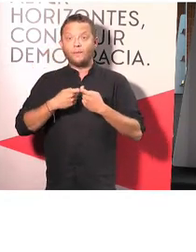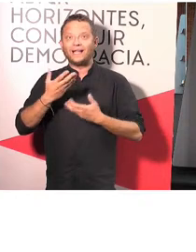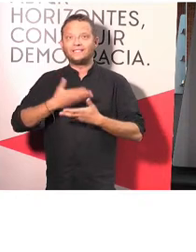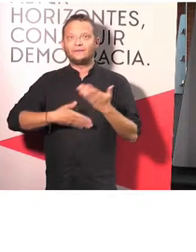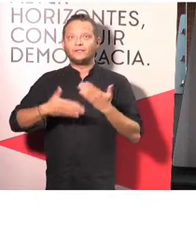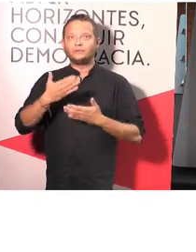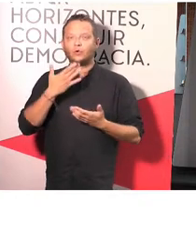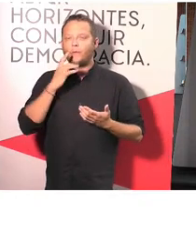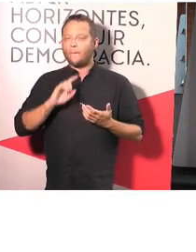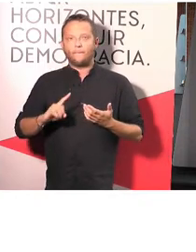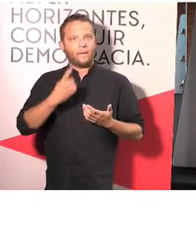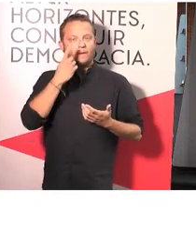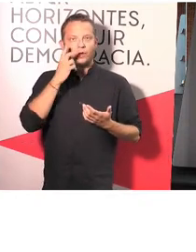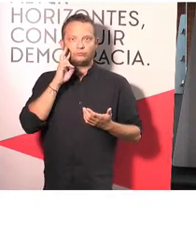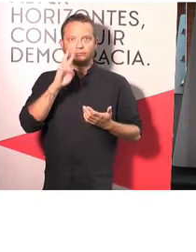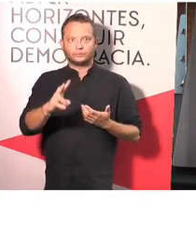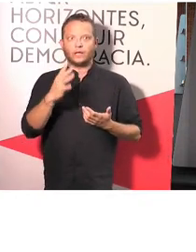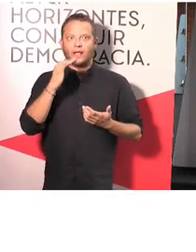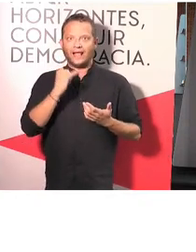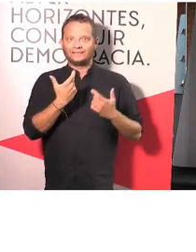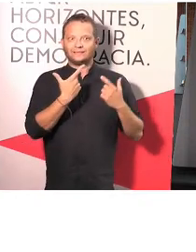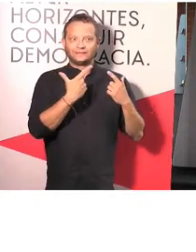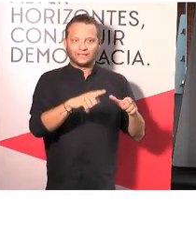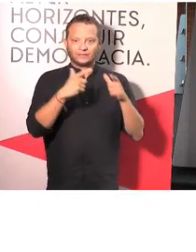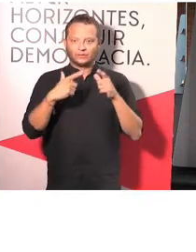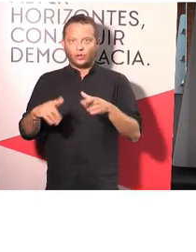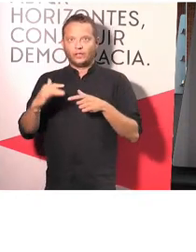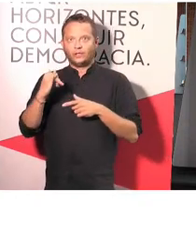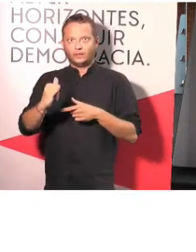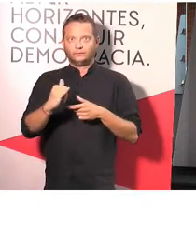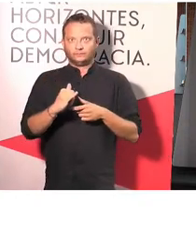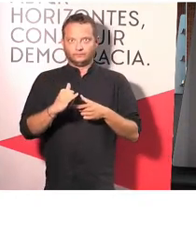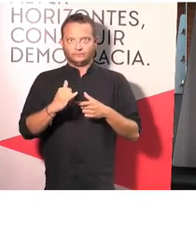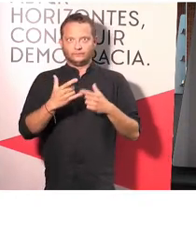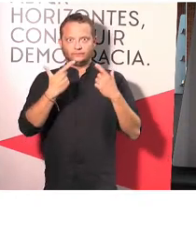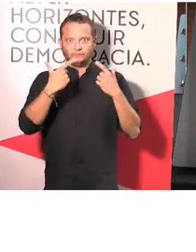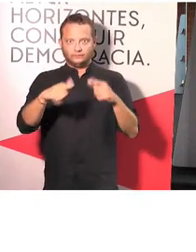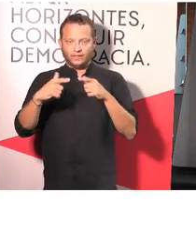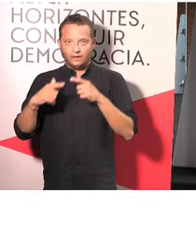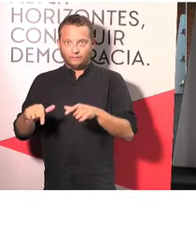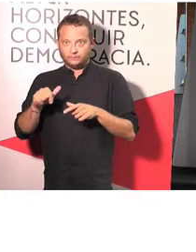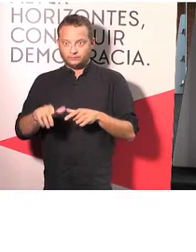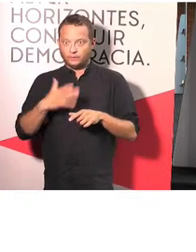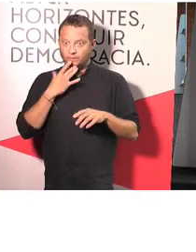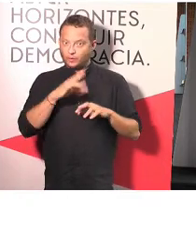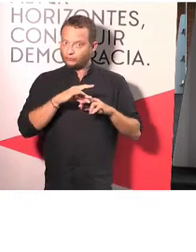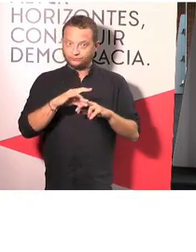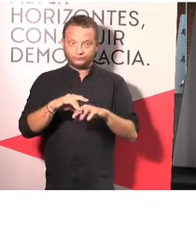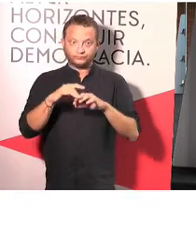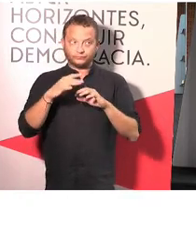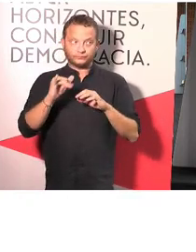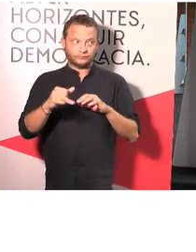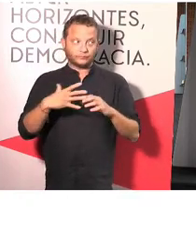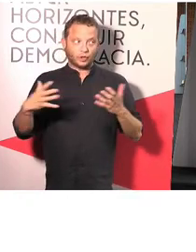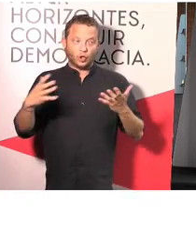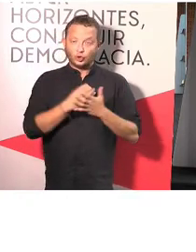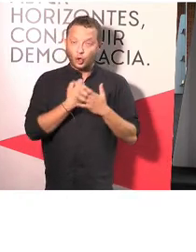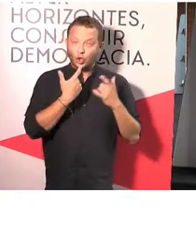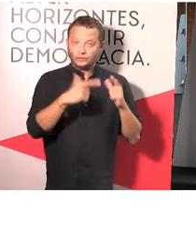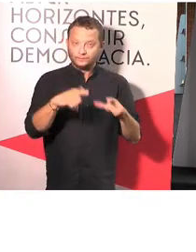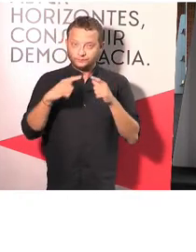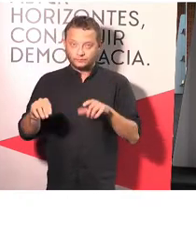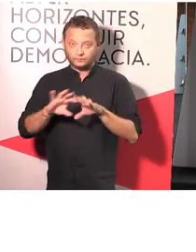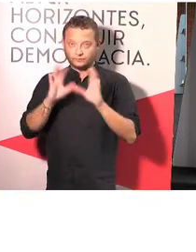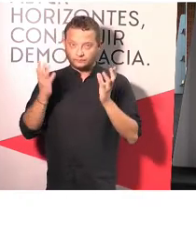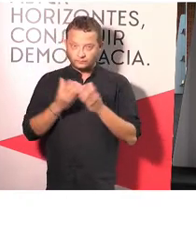plataforma fue el primero en aparecer. Hay sectores y ámbitos que es el que prevalece, o sea, no en todos los sectores